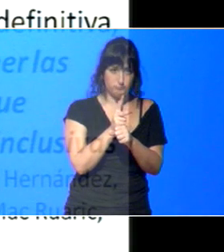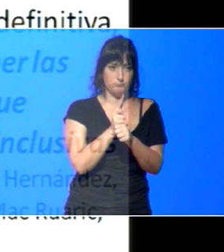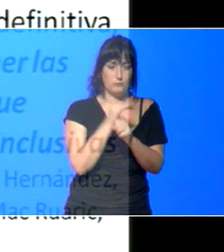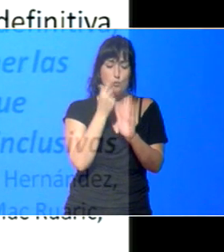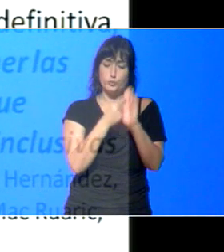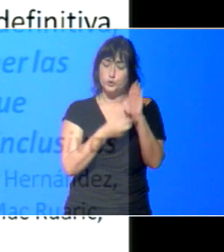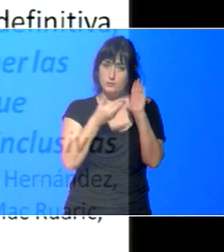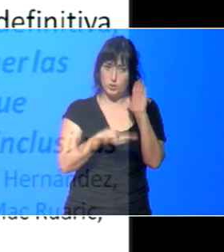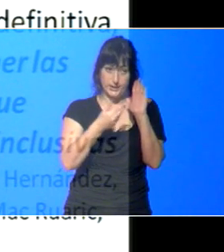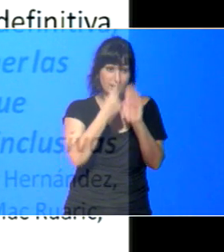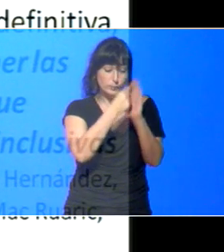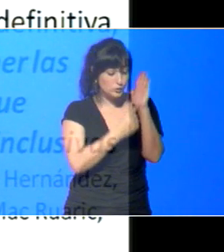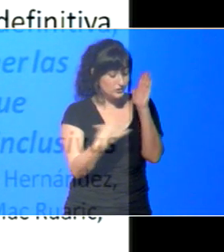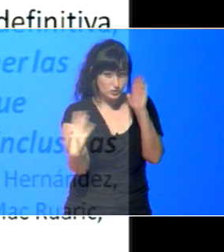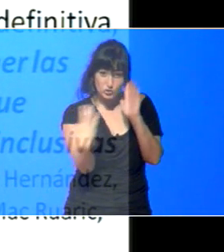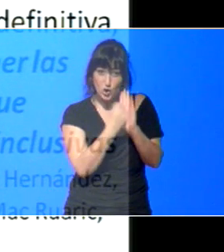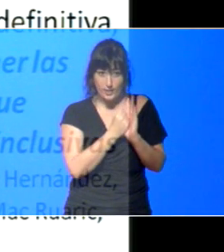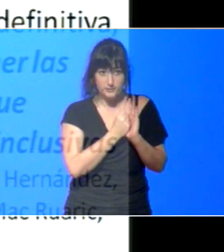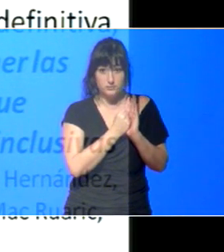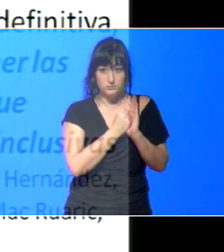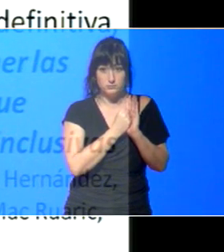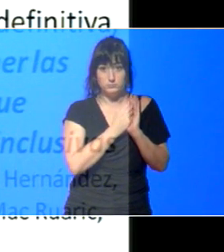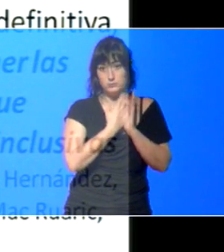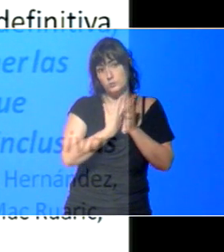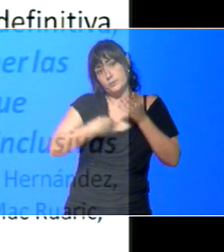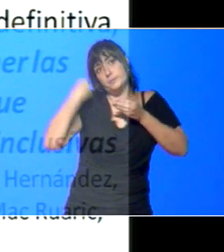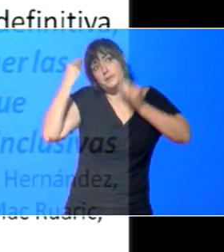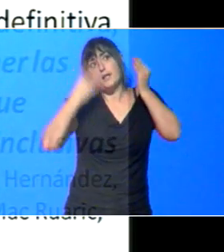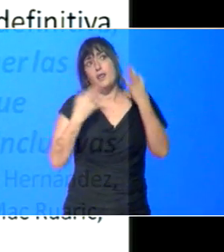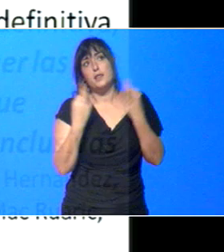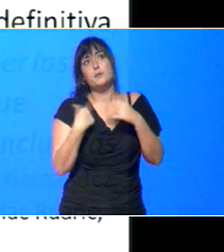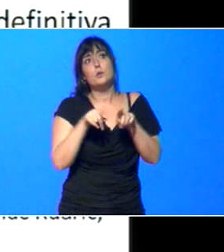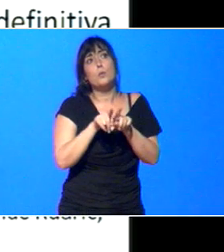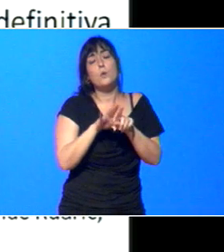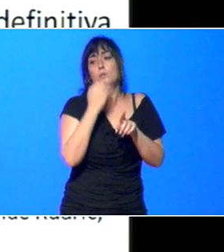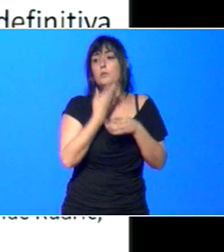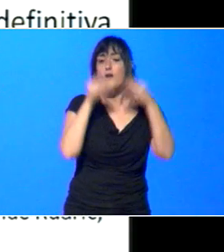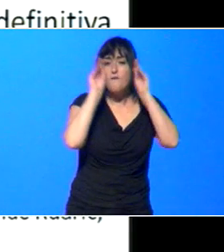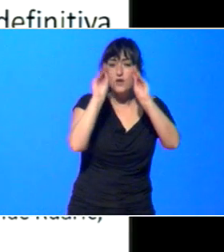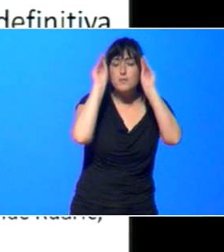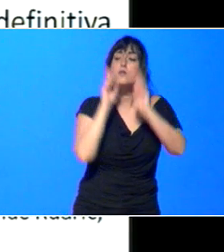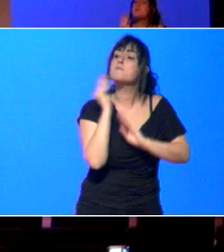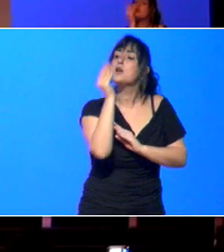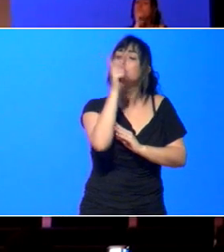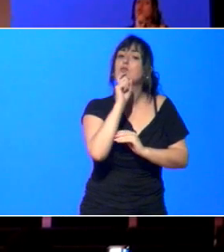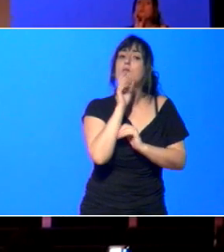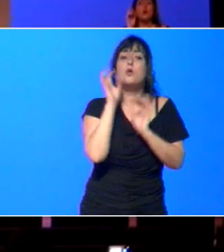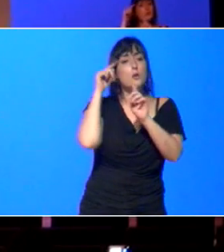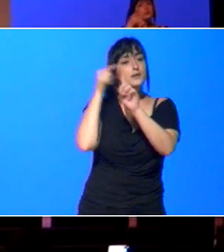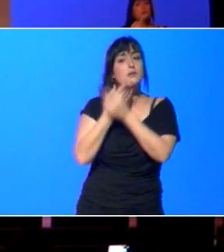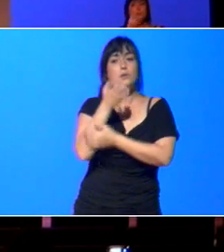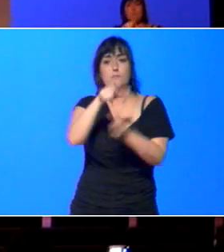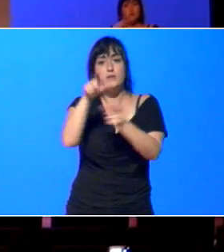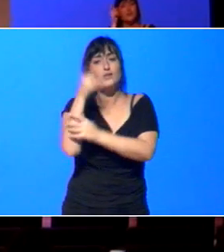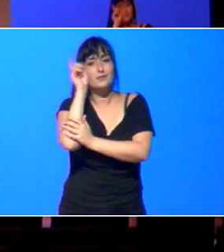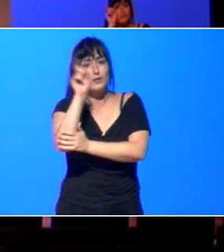estas claves se deben interpretar en términos de cómo mejorar la formación para que los equipos docentes puedan esto, cómo mejorar las